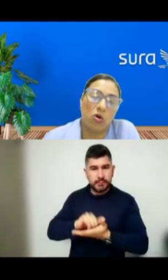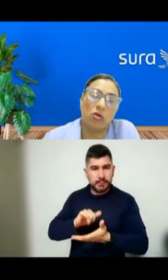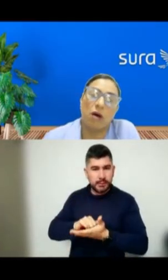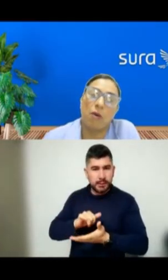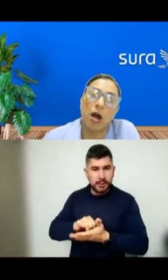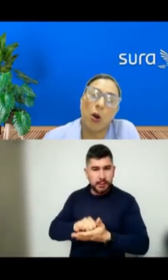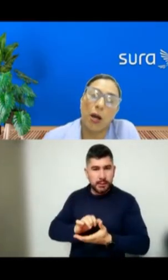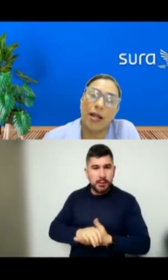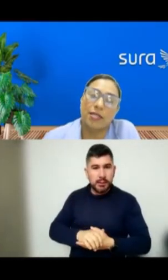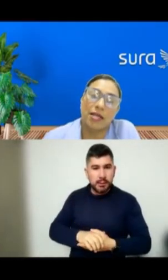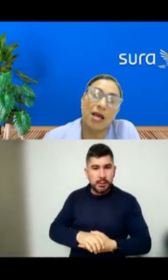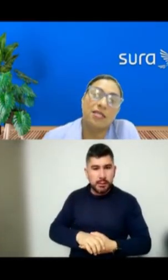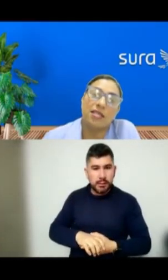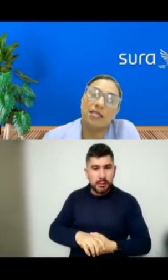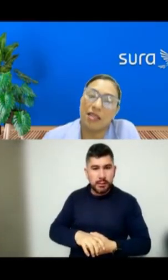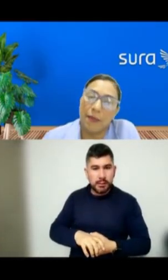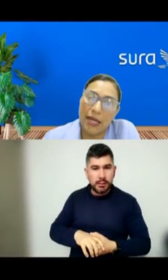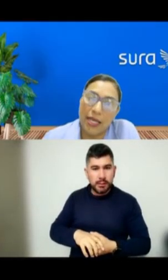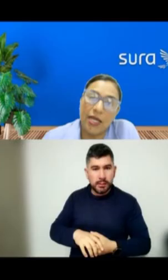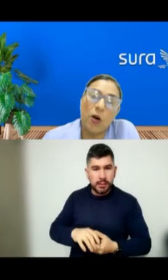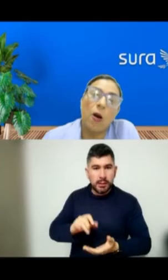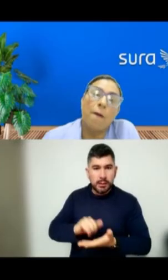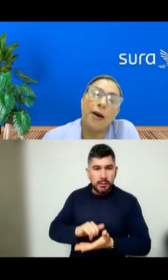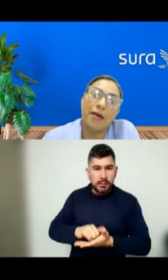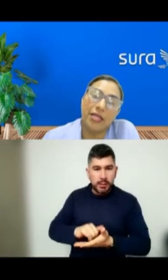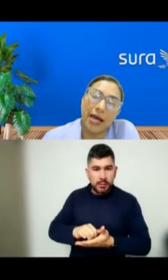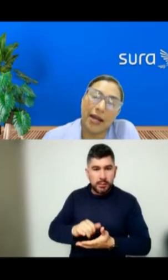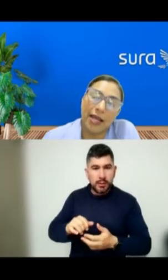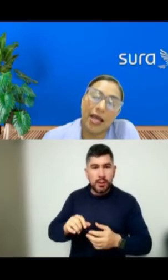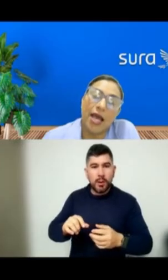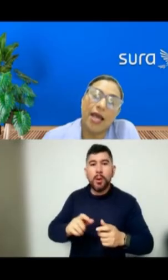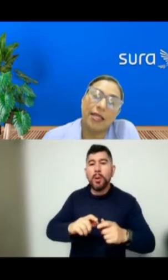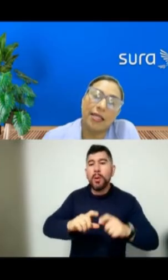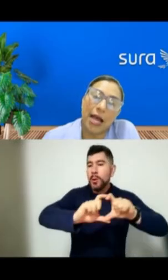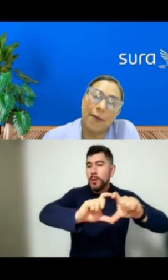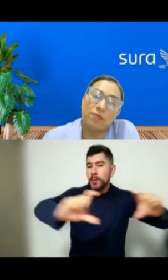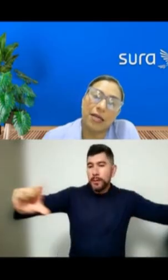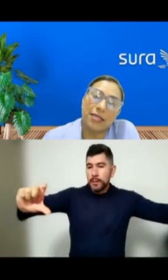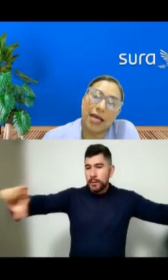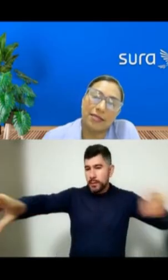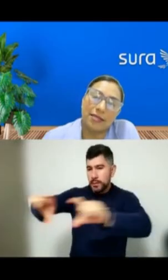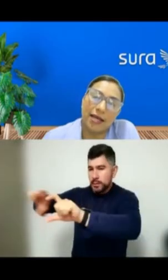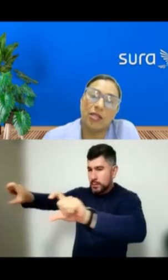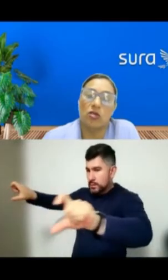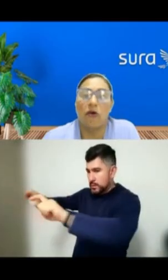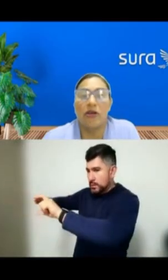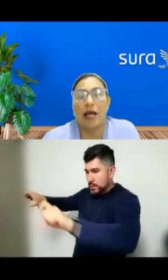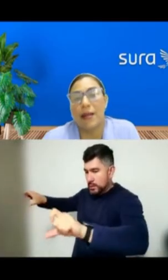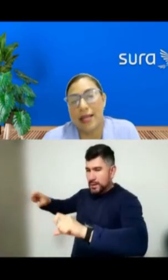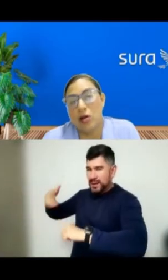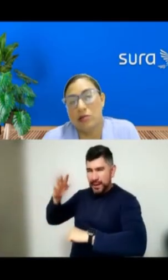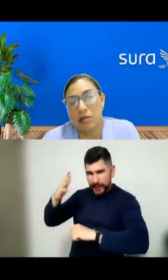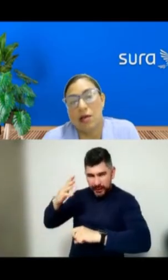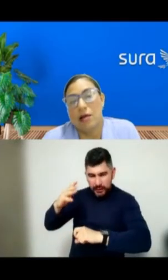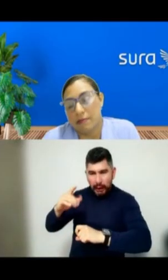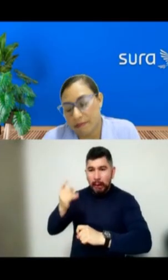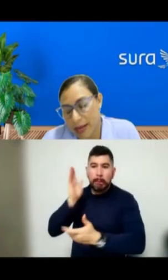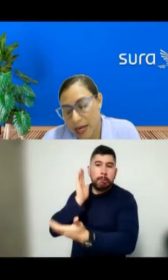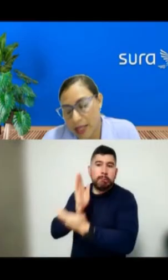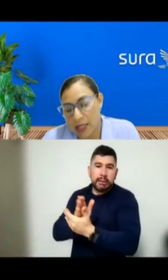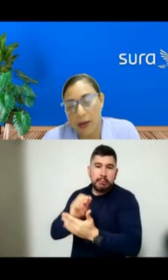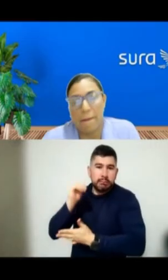colocar esos conos, vamos a colocar esas cintas de peligro para evitar que tengamos más accidentes o evitar